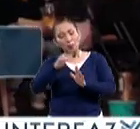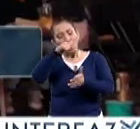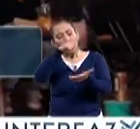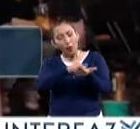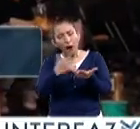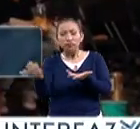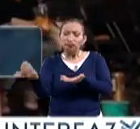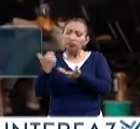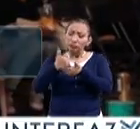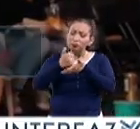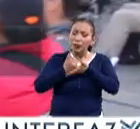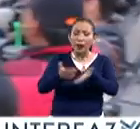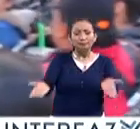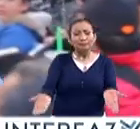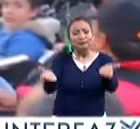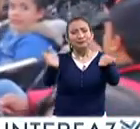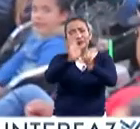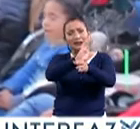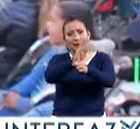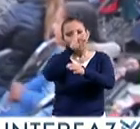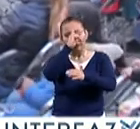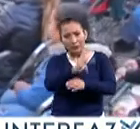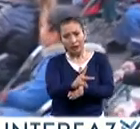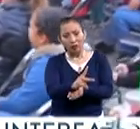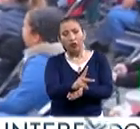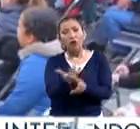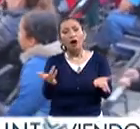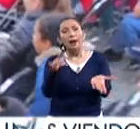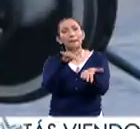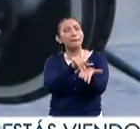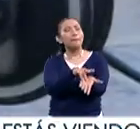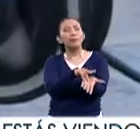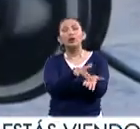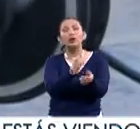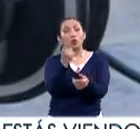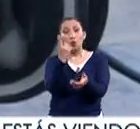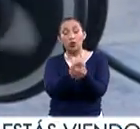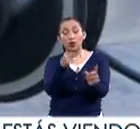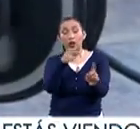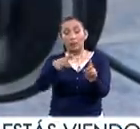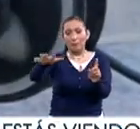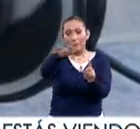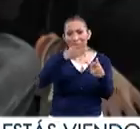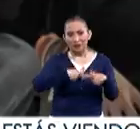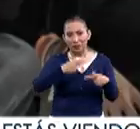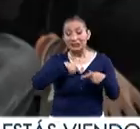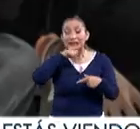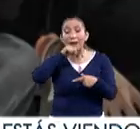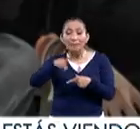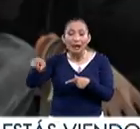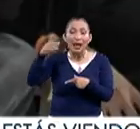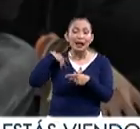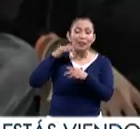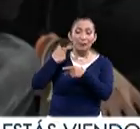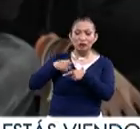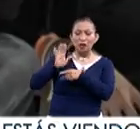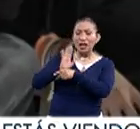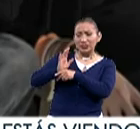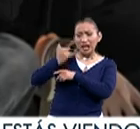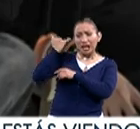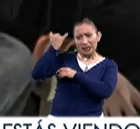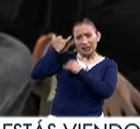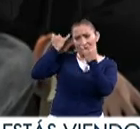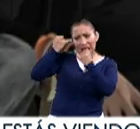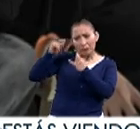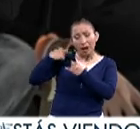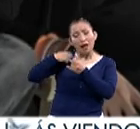espacio alternativo para promover el cine nacional, apoyando no solo a los públicos, sino a los cineastas para que su